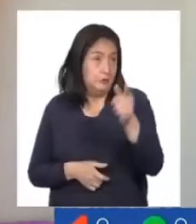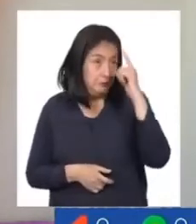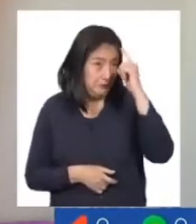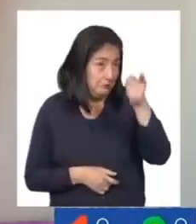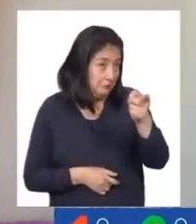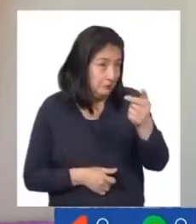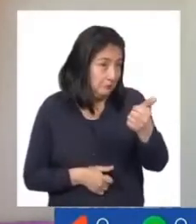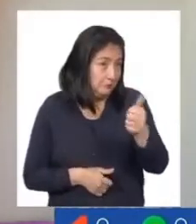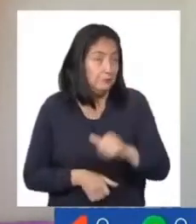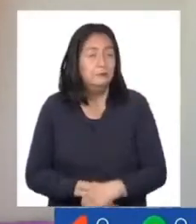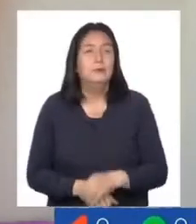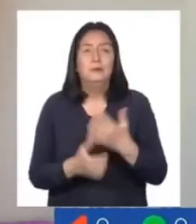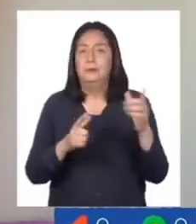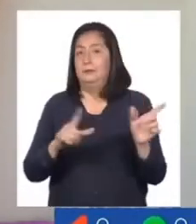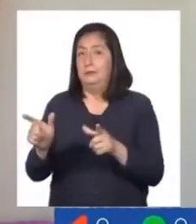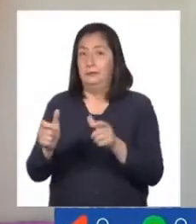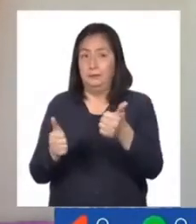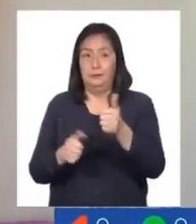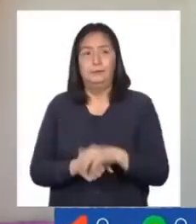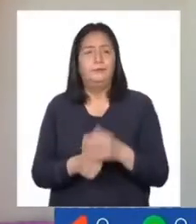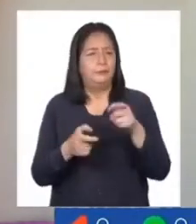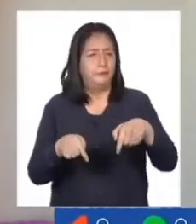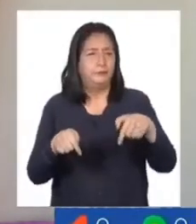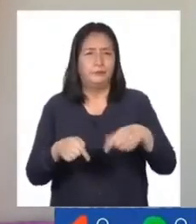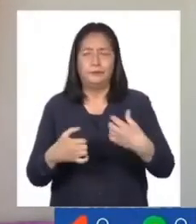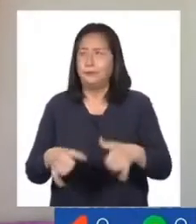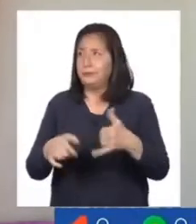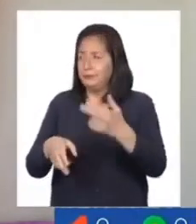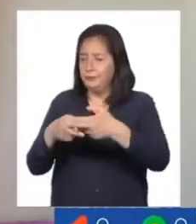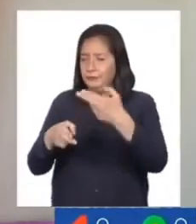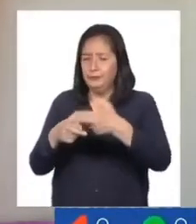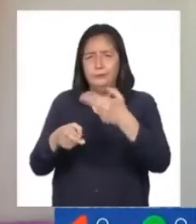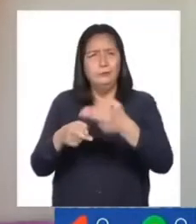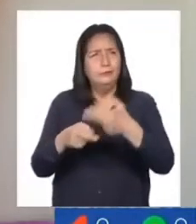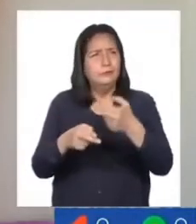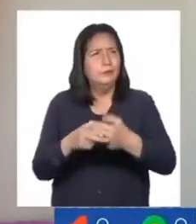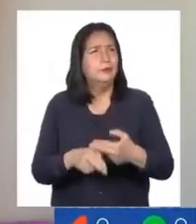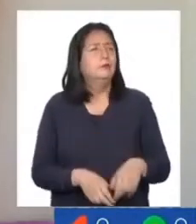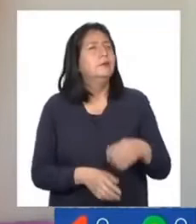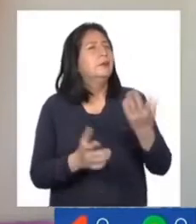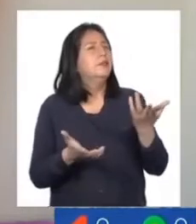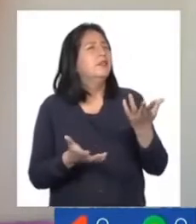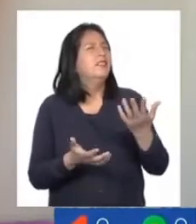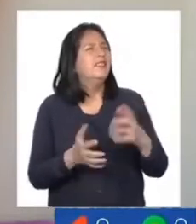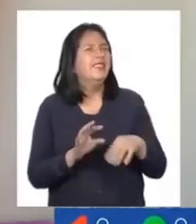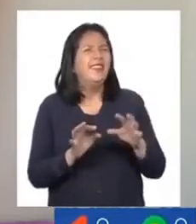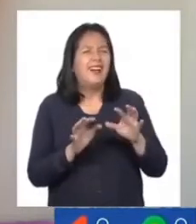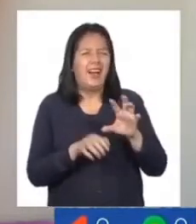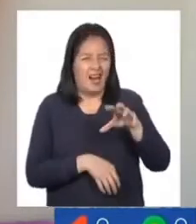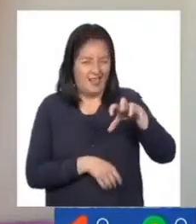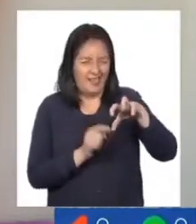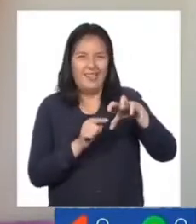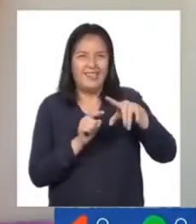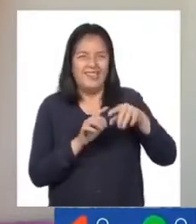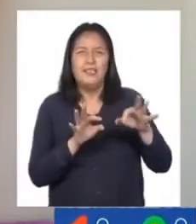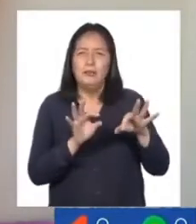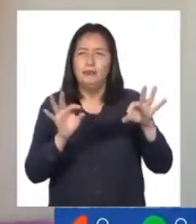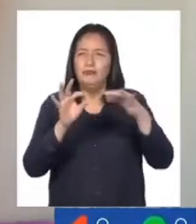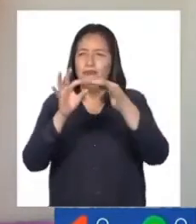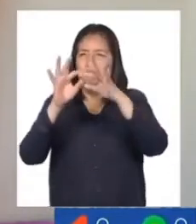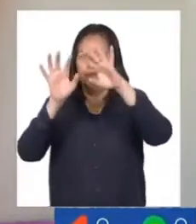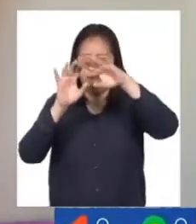parece? ¡Listo! Este juego se llama Tela de Araña. Para ello vamos a